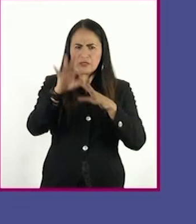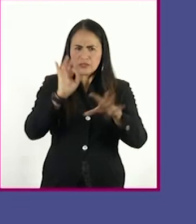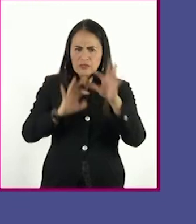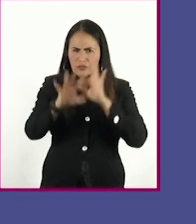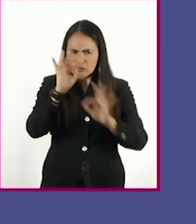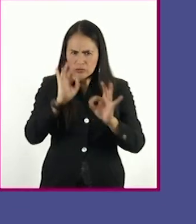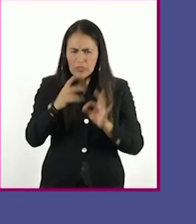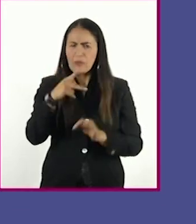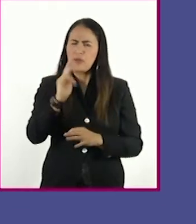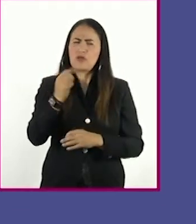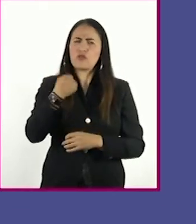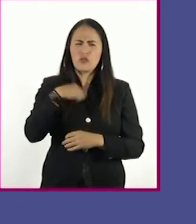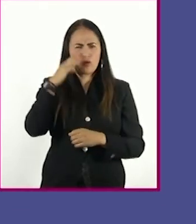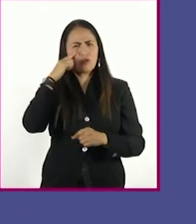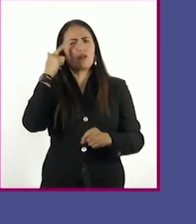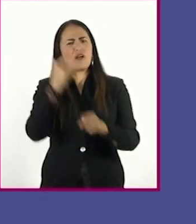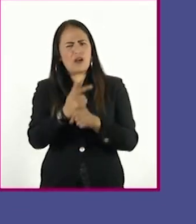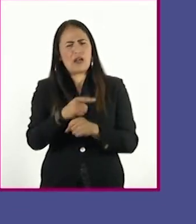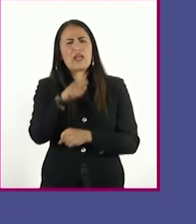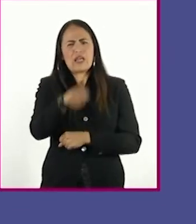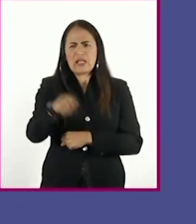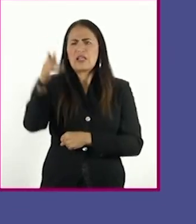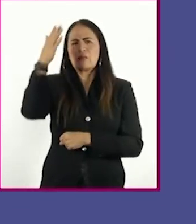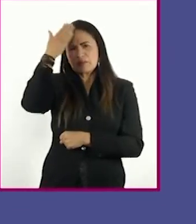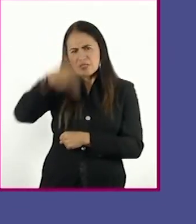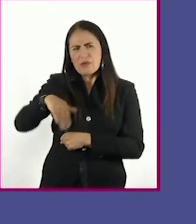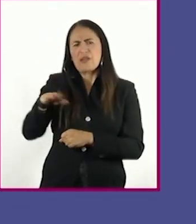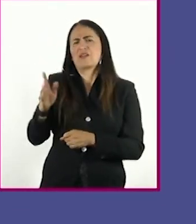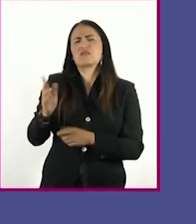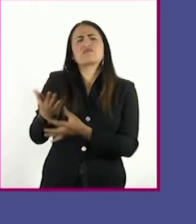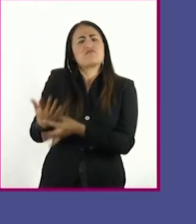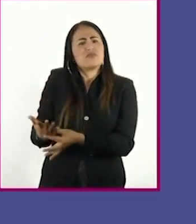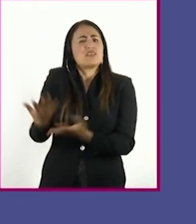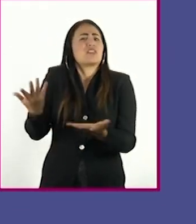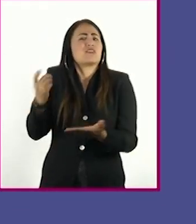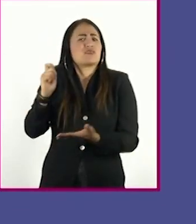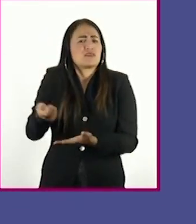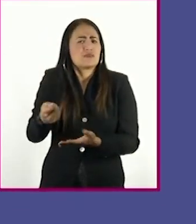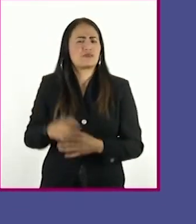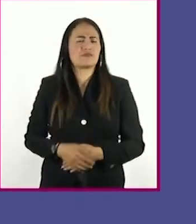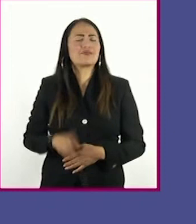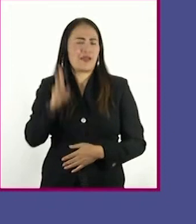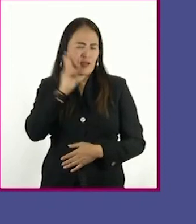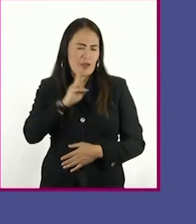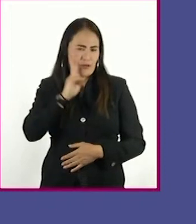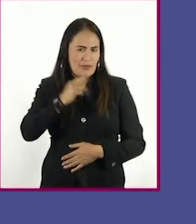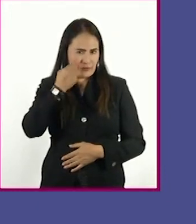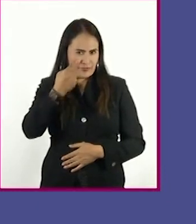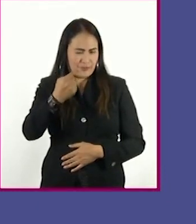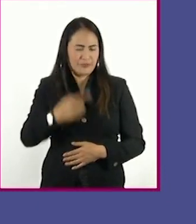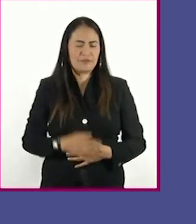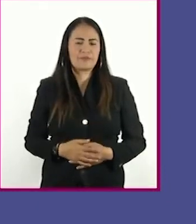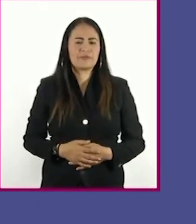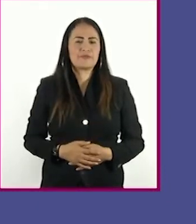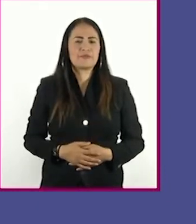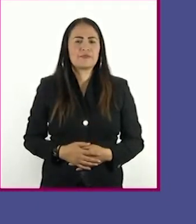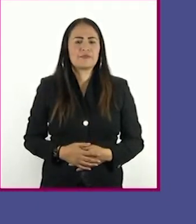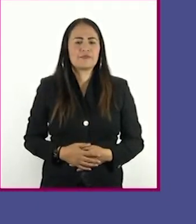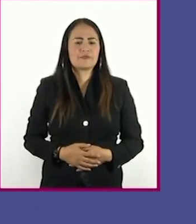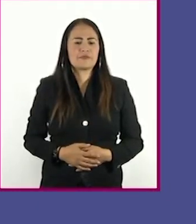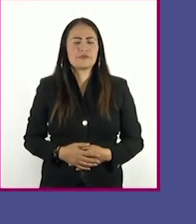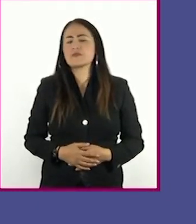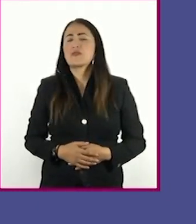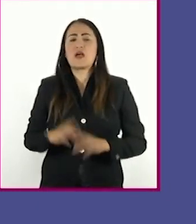qué manera puedo reconocer la postura de este autor sobre el tema? Vamos a averiguarlo. Hay